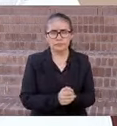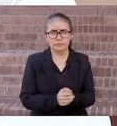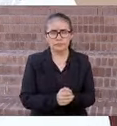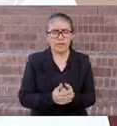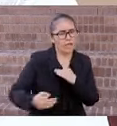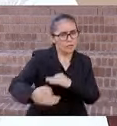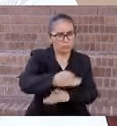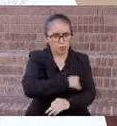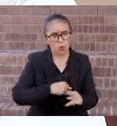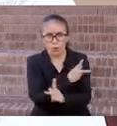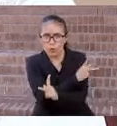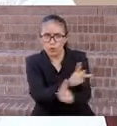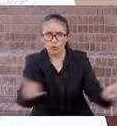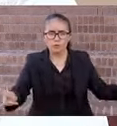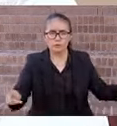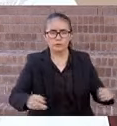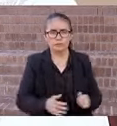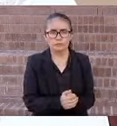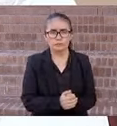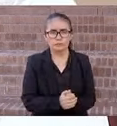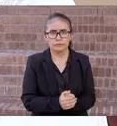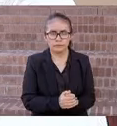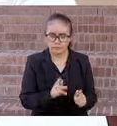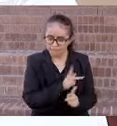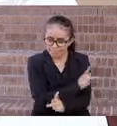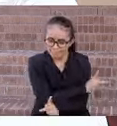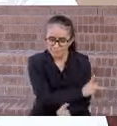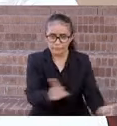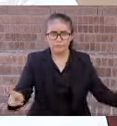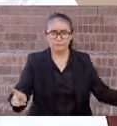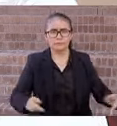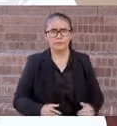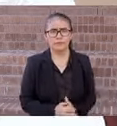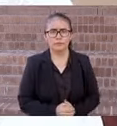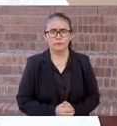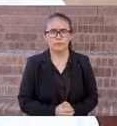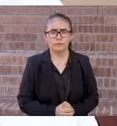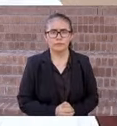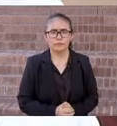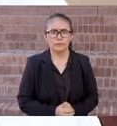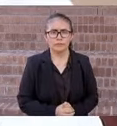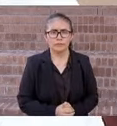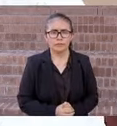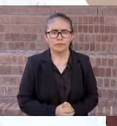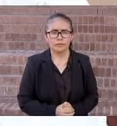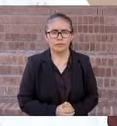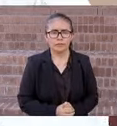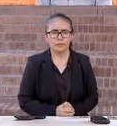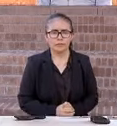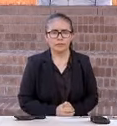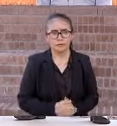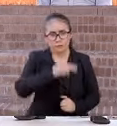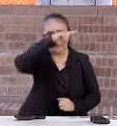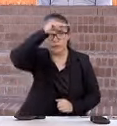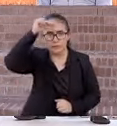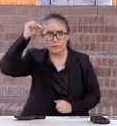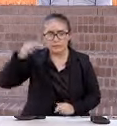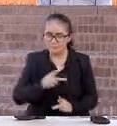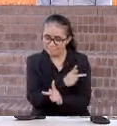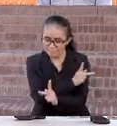a todos los habitantes de nayarit